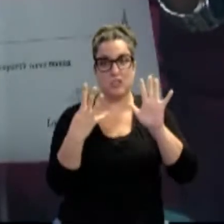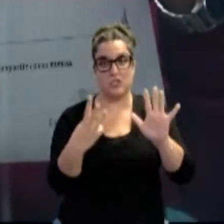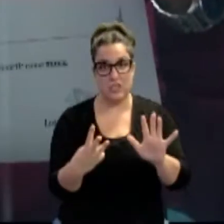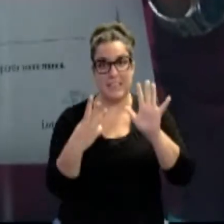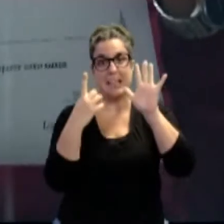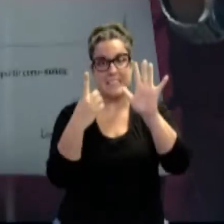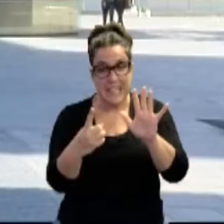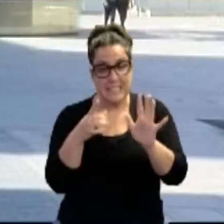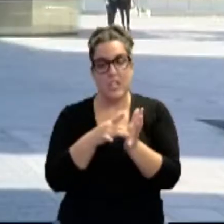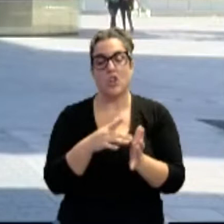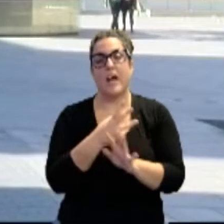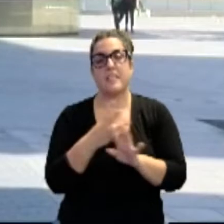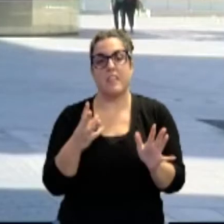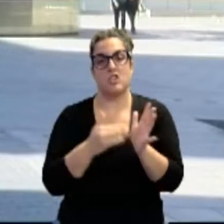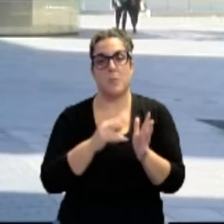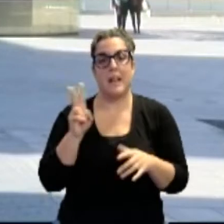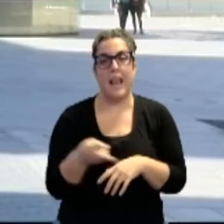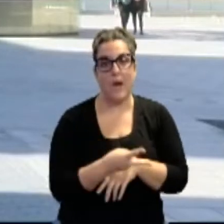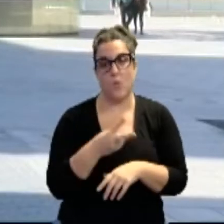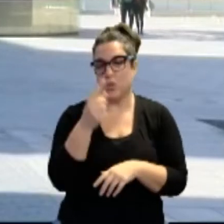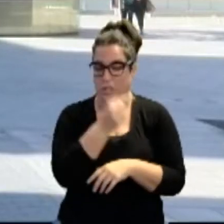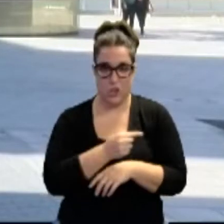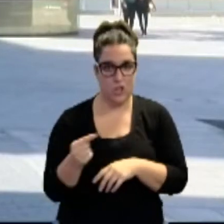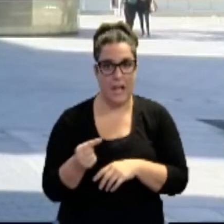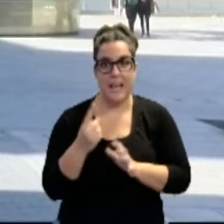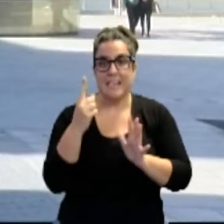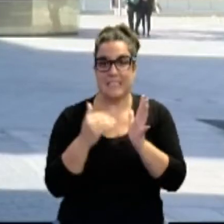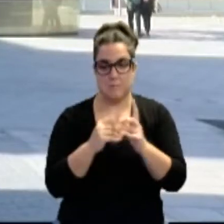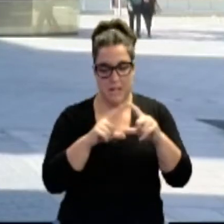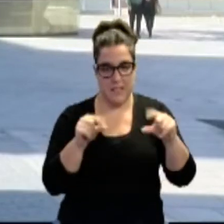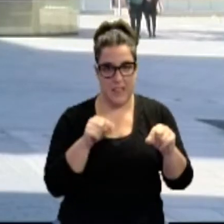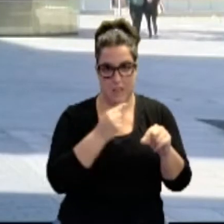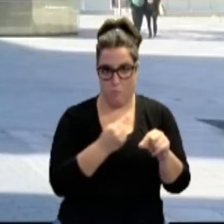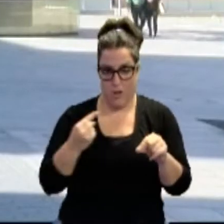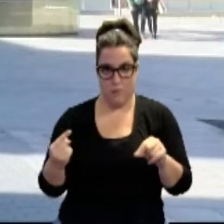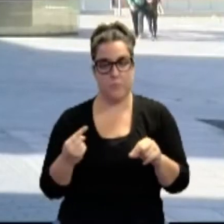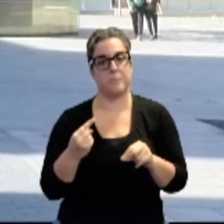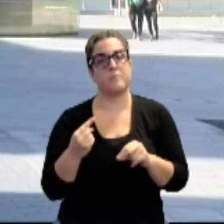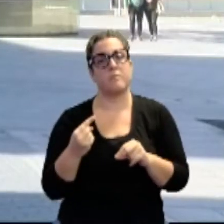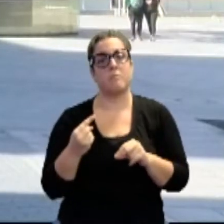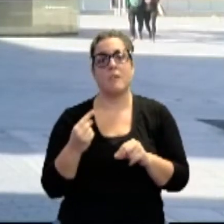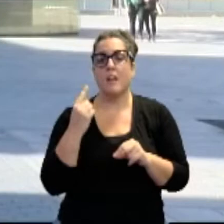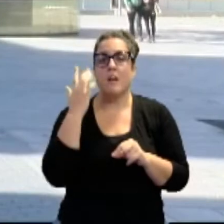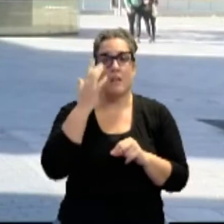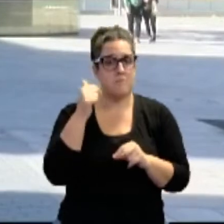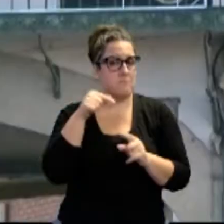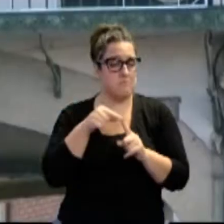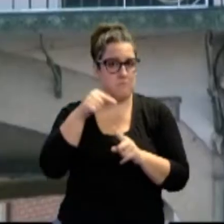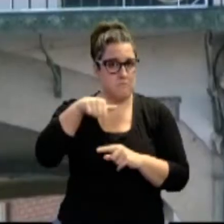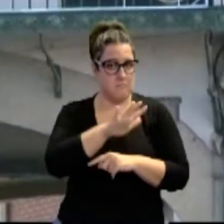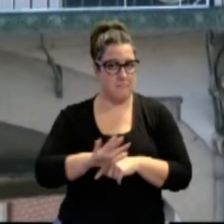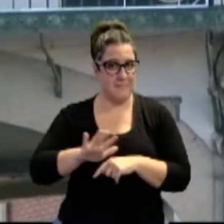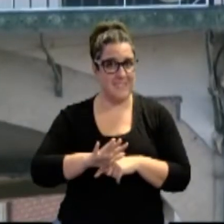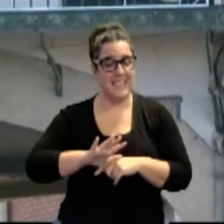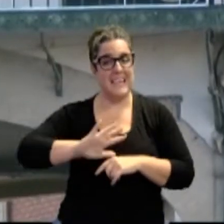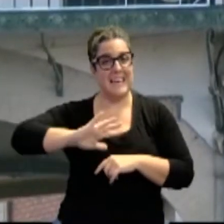86.986 ha dejado 18.000 euros en total, 6.000 por décimo. El mapa de los premios nos deja en la capital ribera. El séptimo quinto